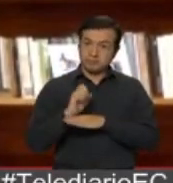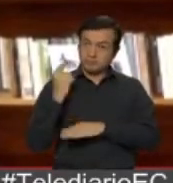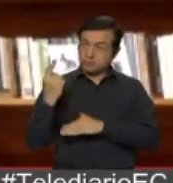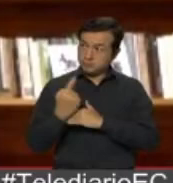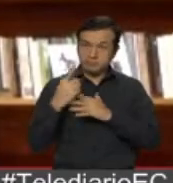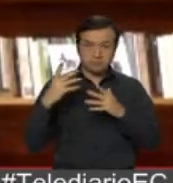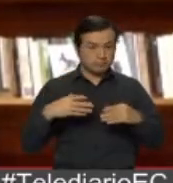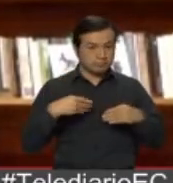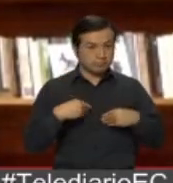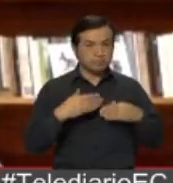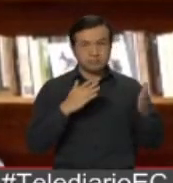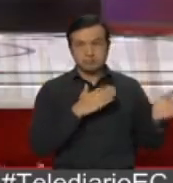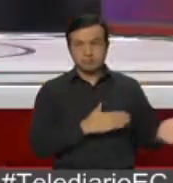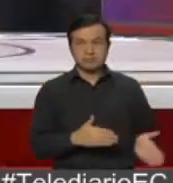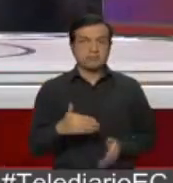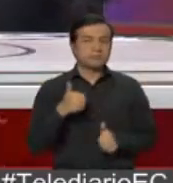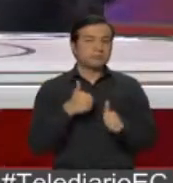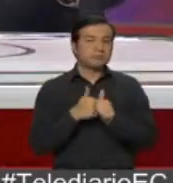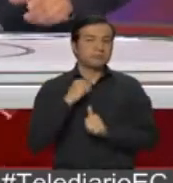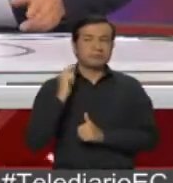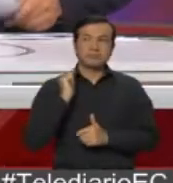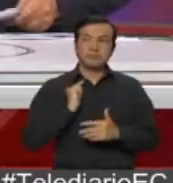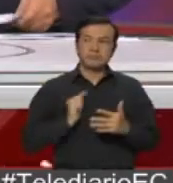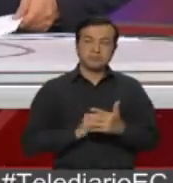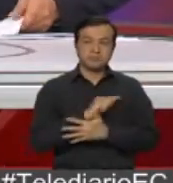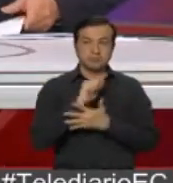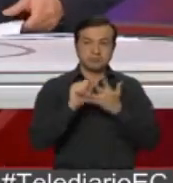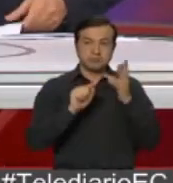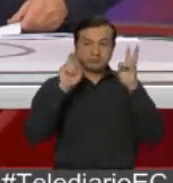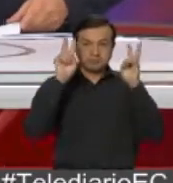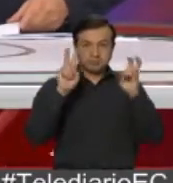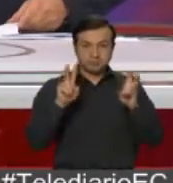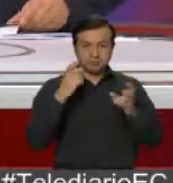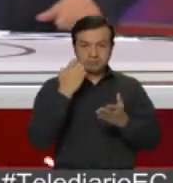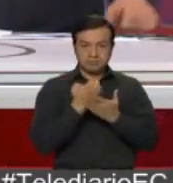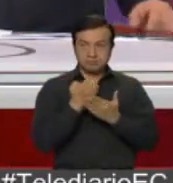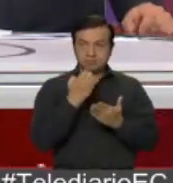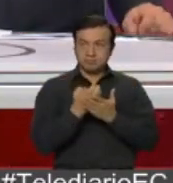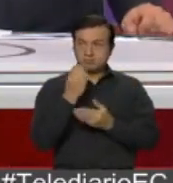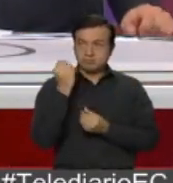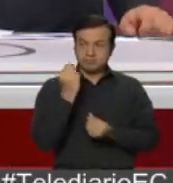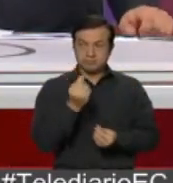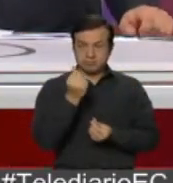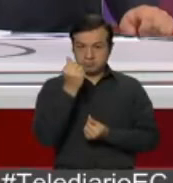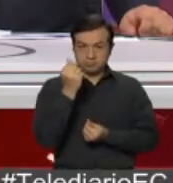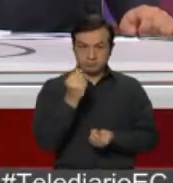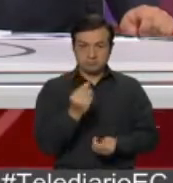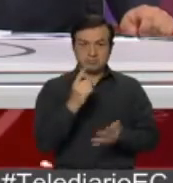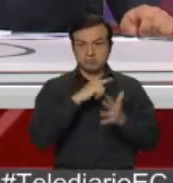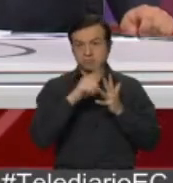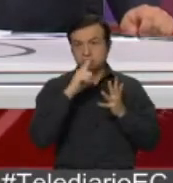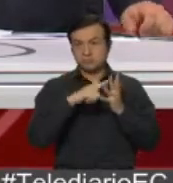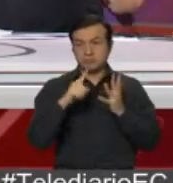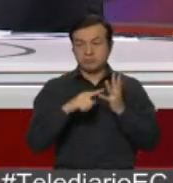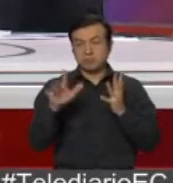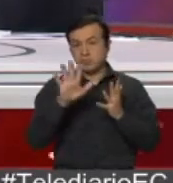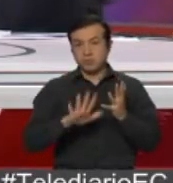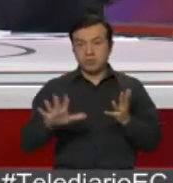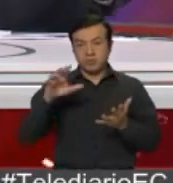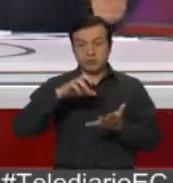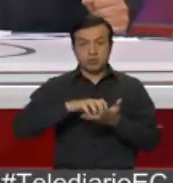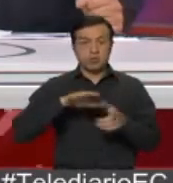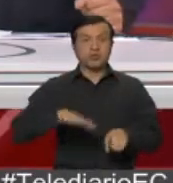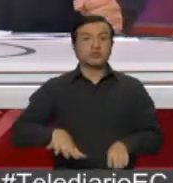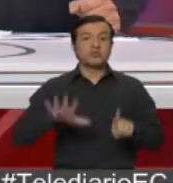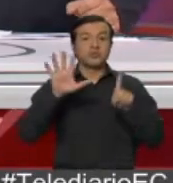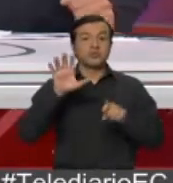Ministro Hurtado, en breve quisiera tener mayores detalles sobre estas asignaciones económicas también que se han transferido a las distintas provincias amazónicas, a las 6